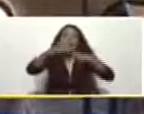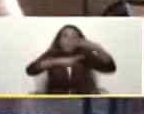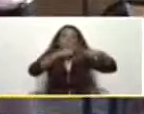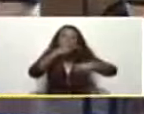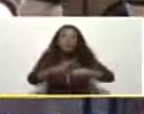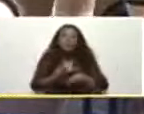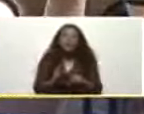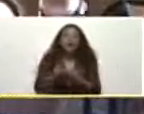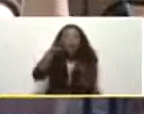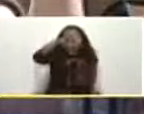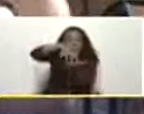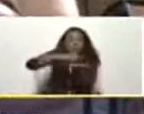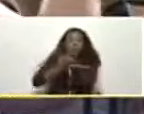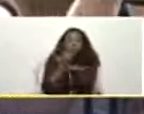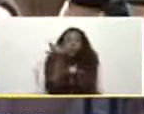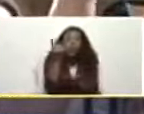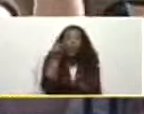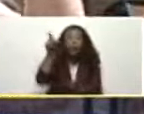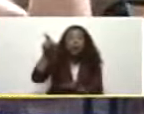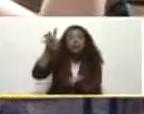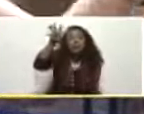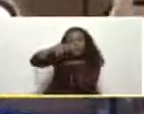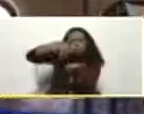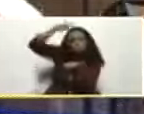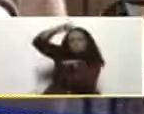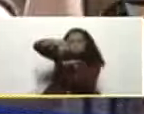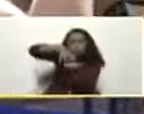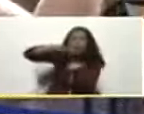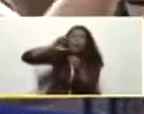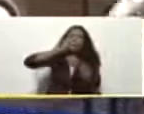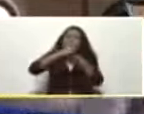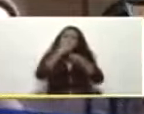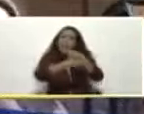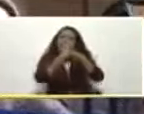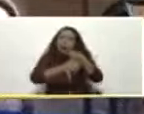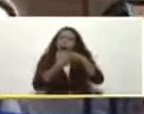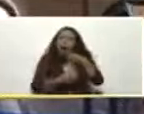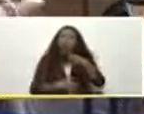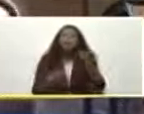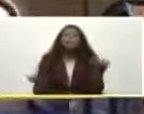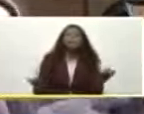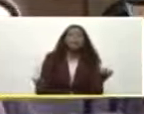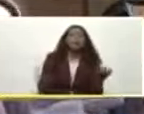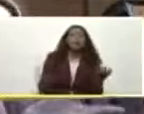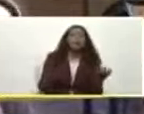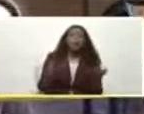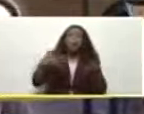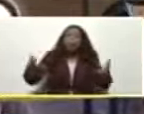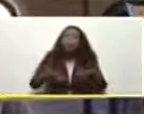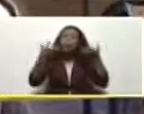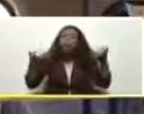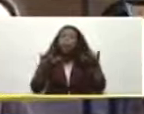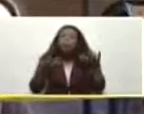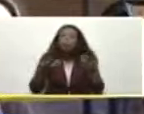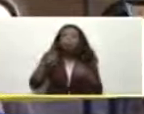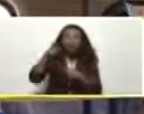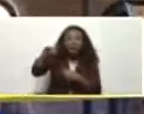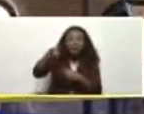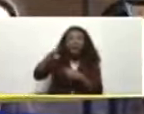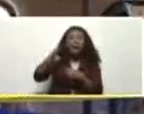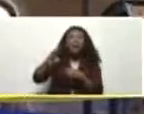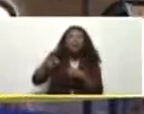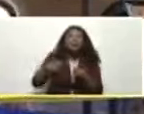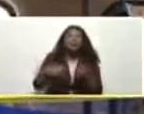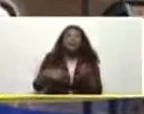productores, a los agricultores que están allá sembrando sus papas y sus hortalizas, que el